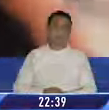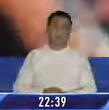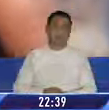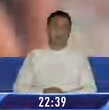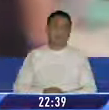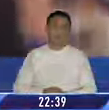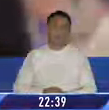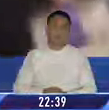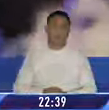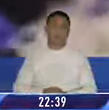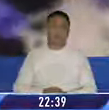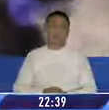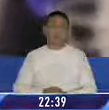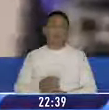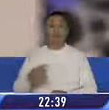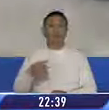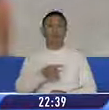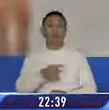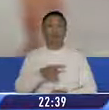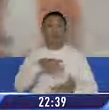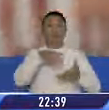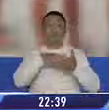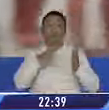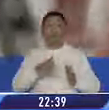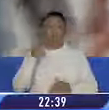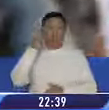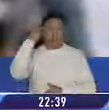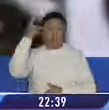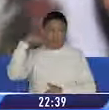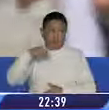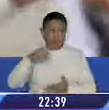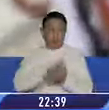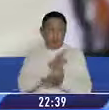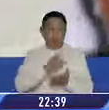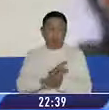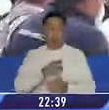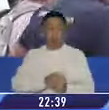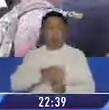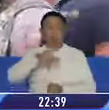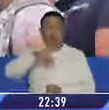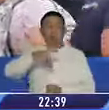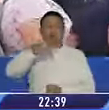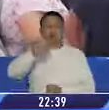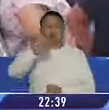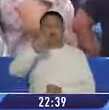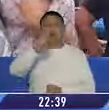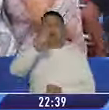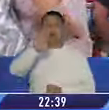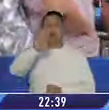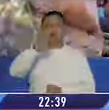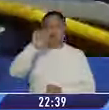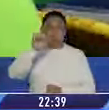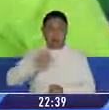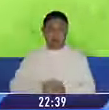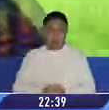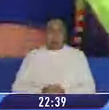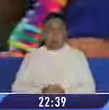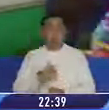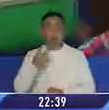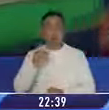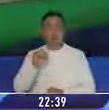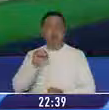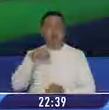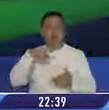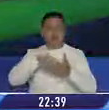Momentos de angustia y desesperación vivieron estudiantes y padres de familia de la unidad educativa El Porvenir en Manta, provincia de Manabí, donde más de 20